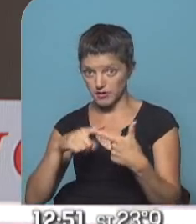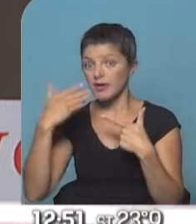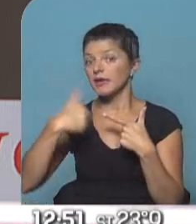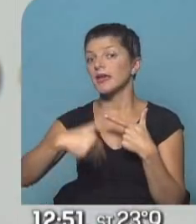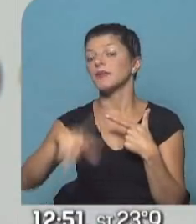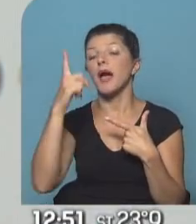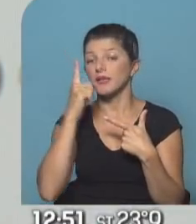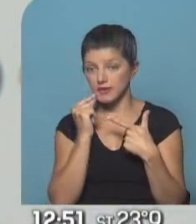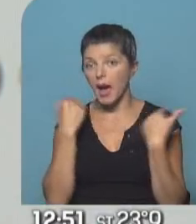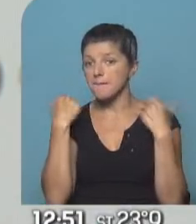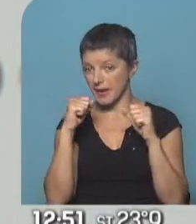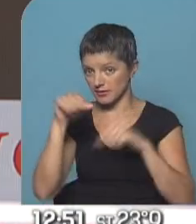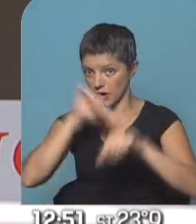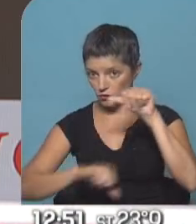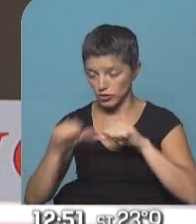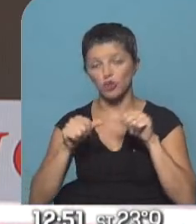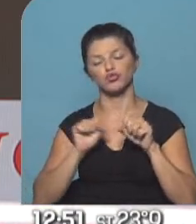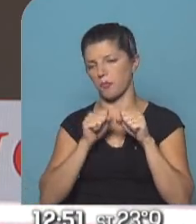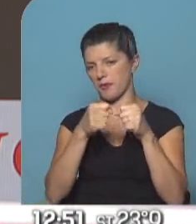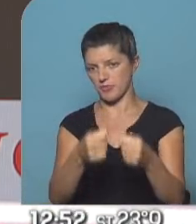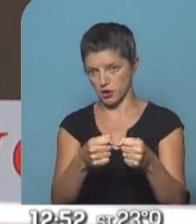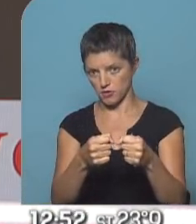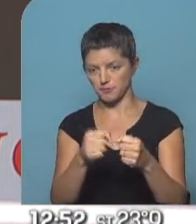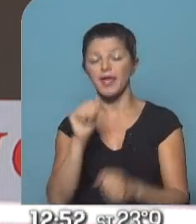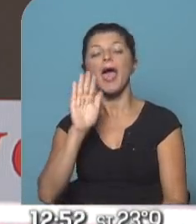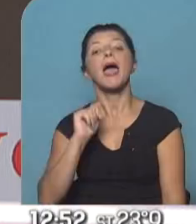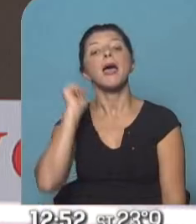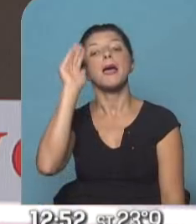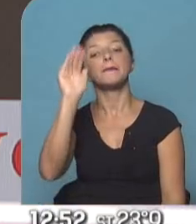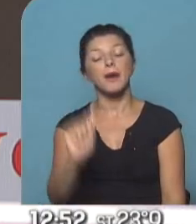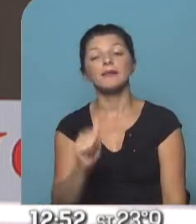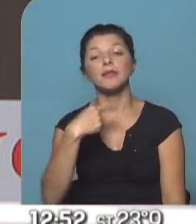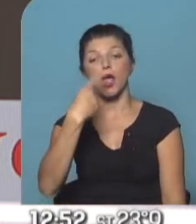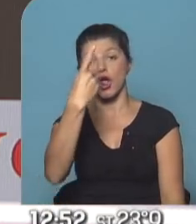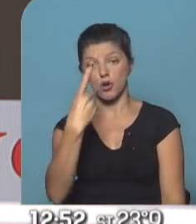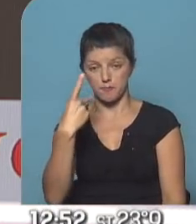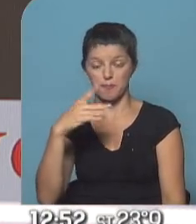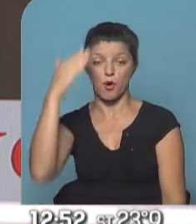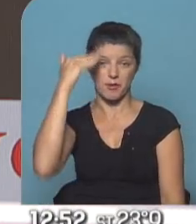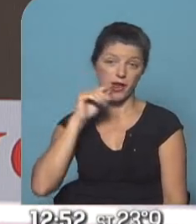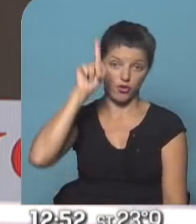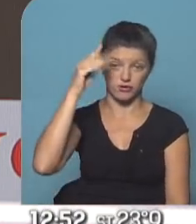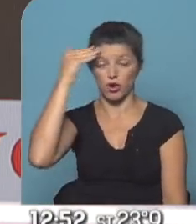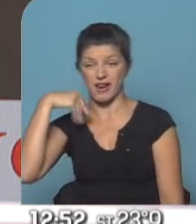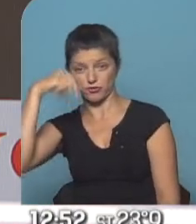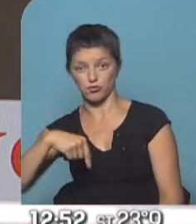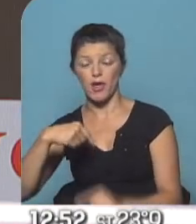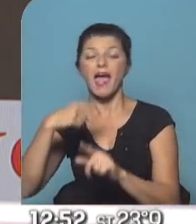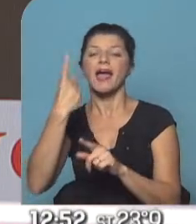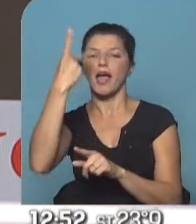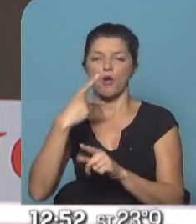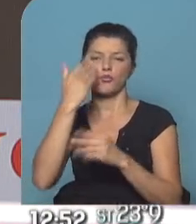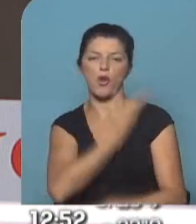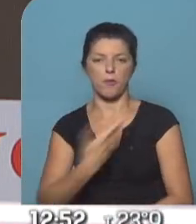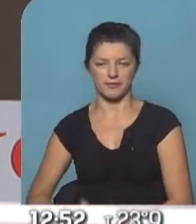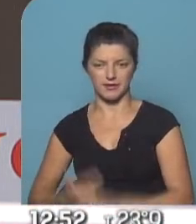días. Sí, eso aceptó el presidente Trump. Y la reunión del próximo martes entre los 9. dos presidentes coreanos que también viene en cierto